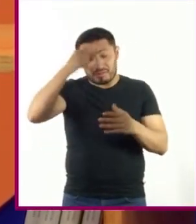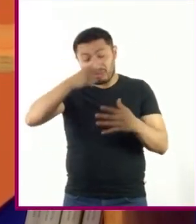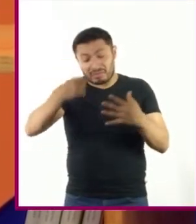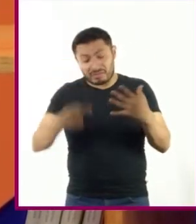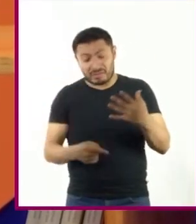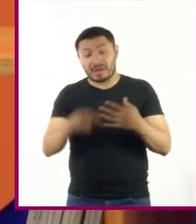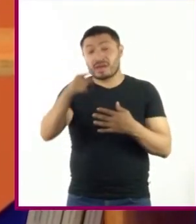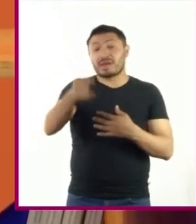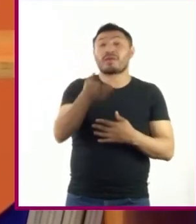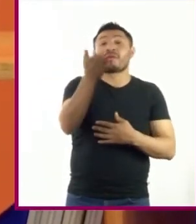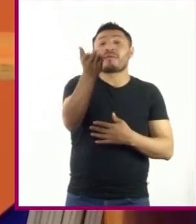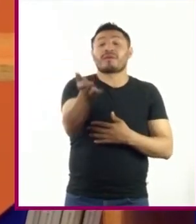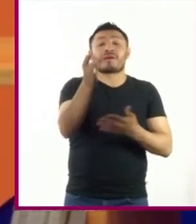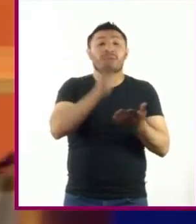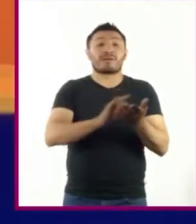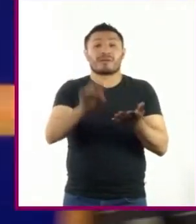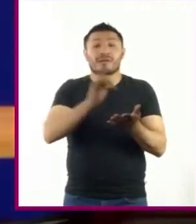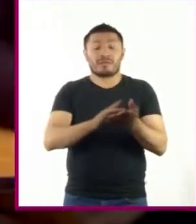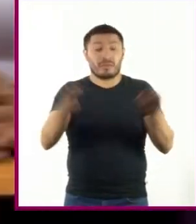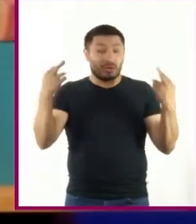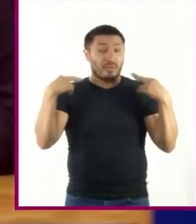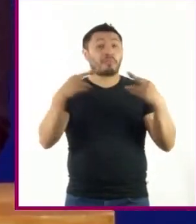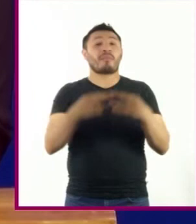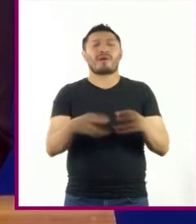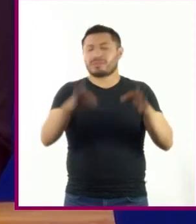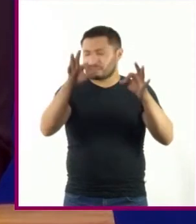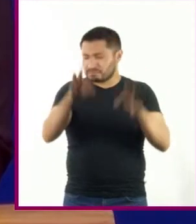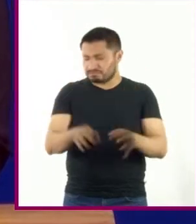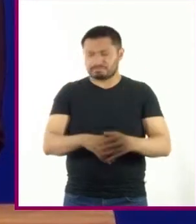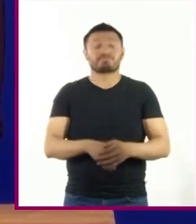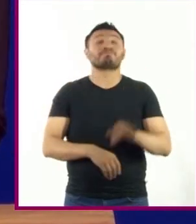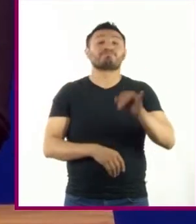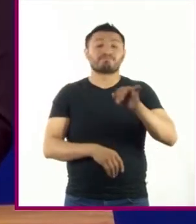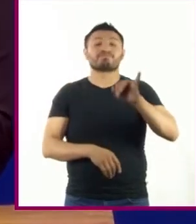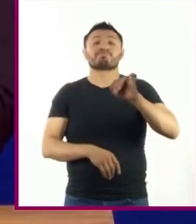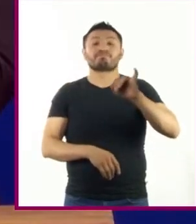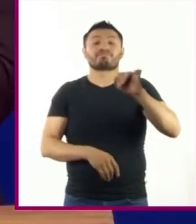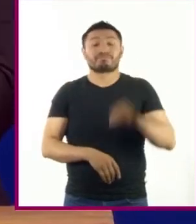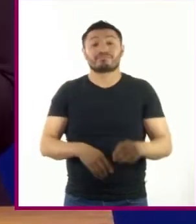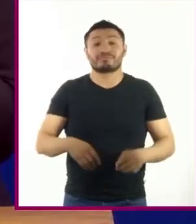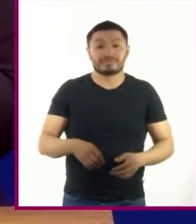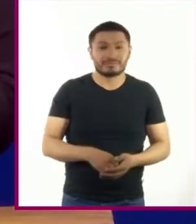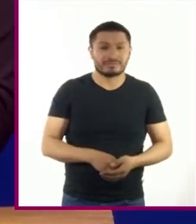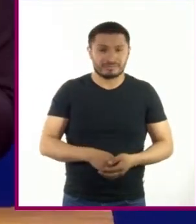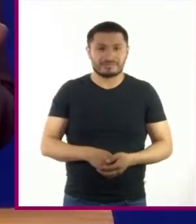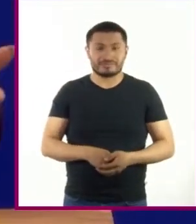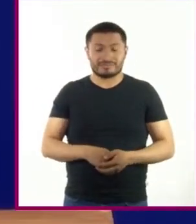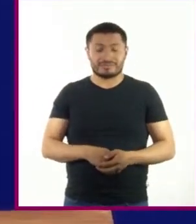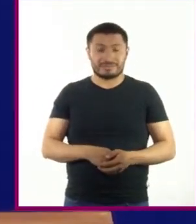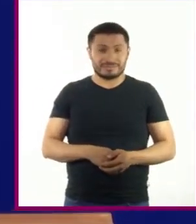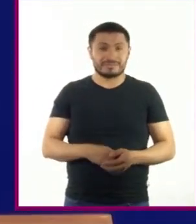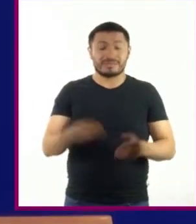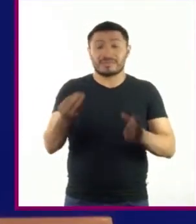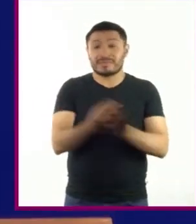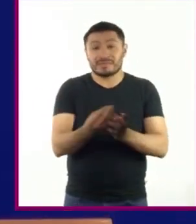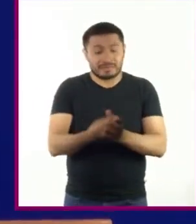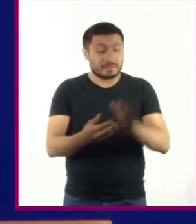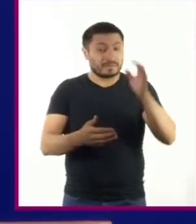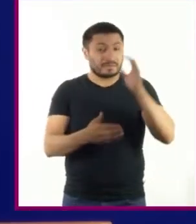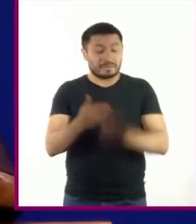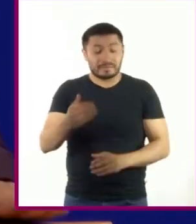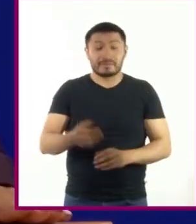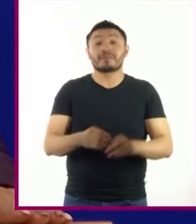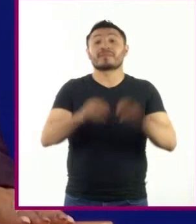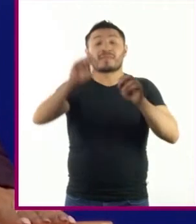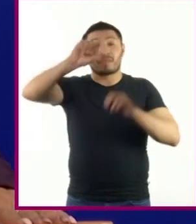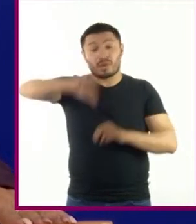sus profesoras o profesores. Así es, estamos por fin a punto de cerrar esta sesión, en la que